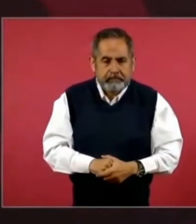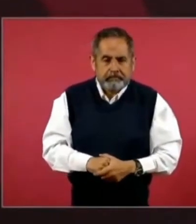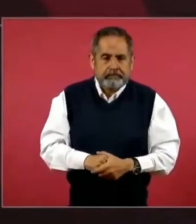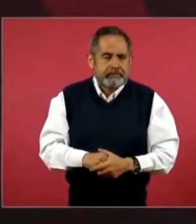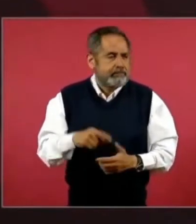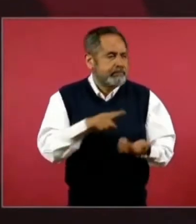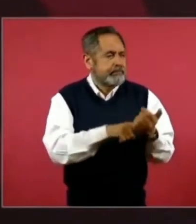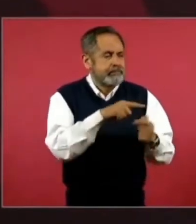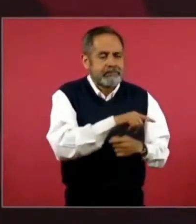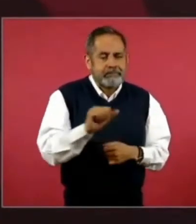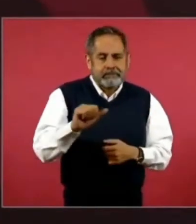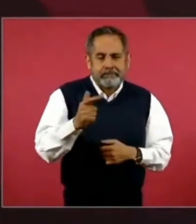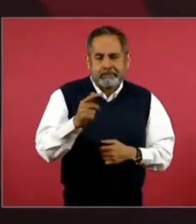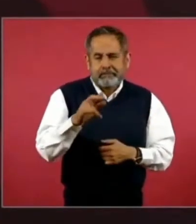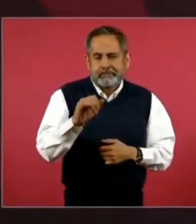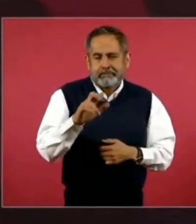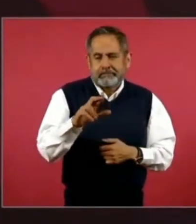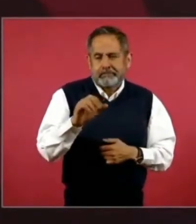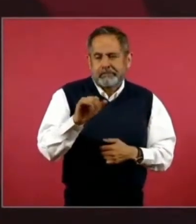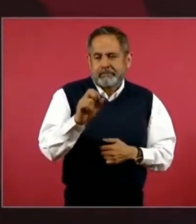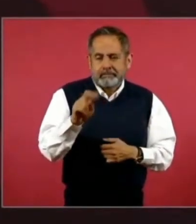Aguilar Camín o Said